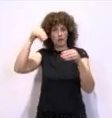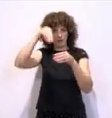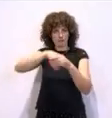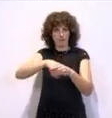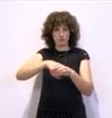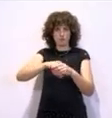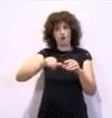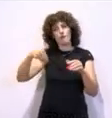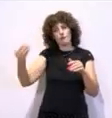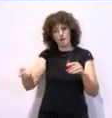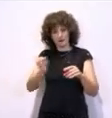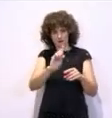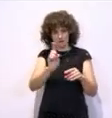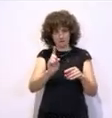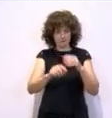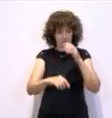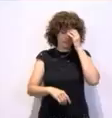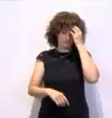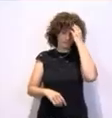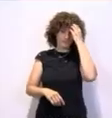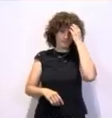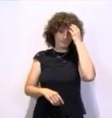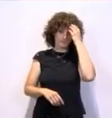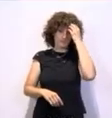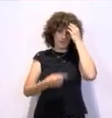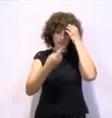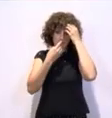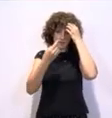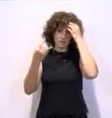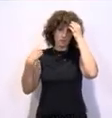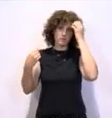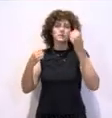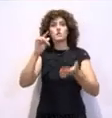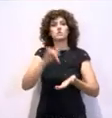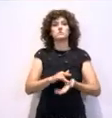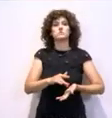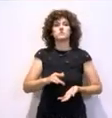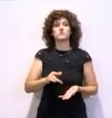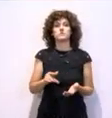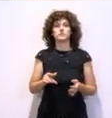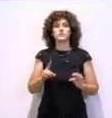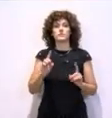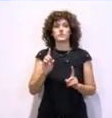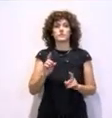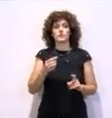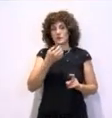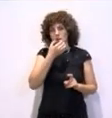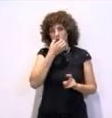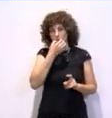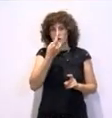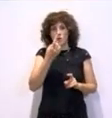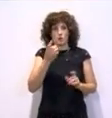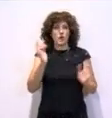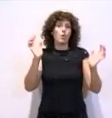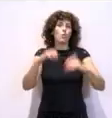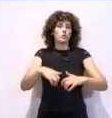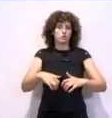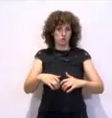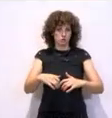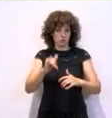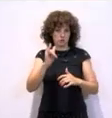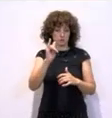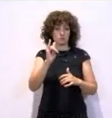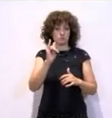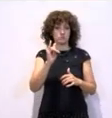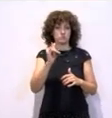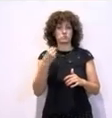quede fuera en este caso, pase dentro. El año pasado tuvimos un encuentro por